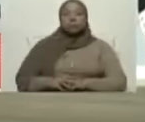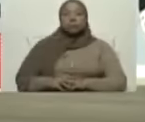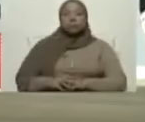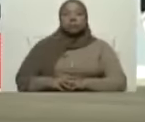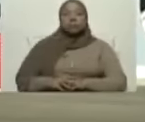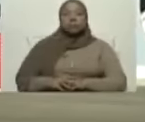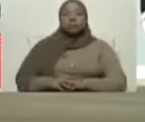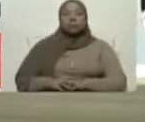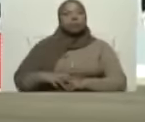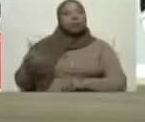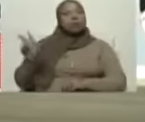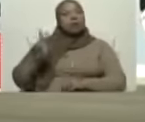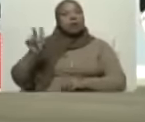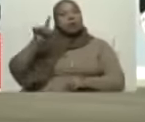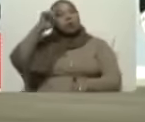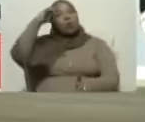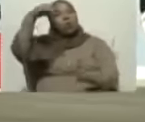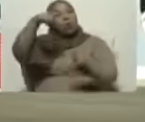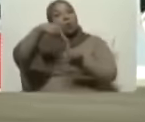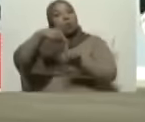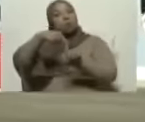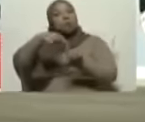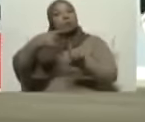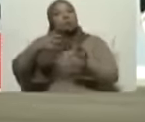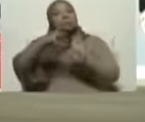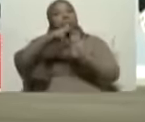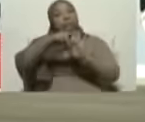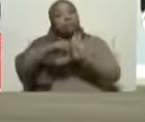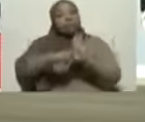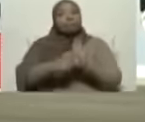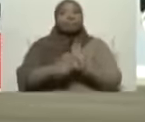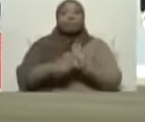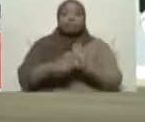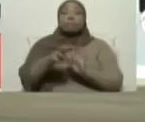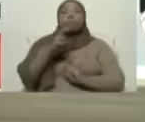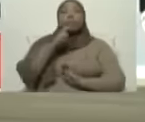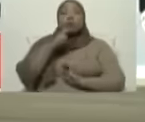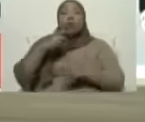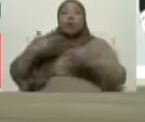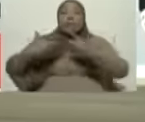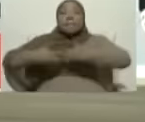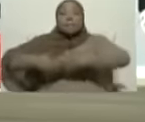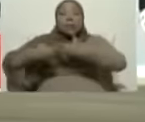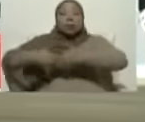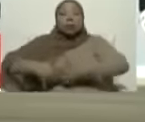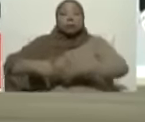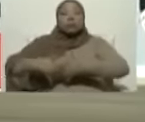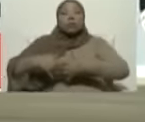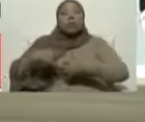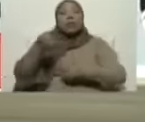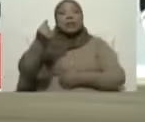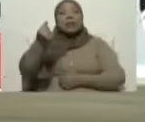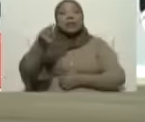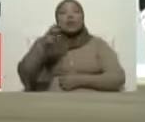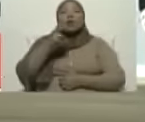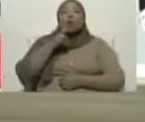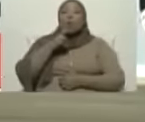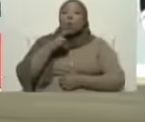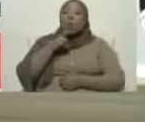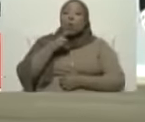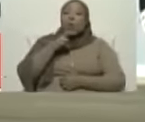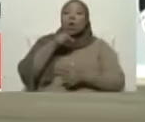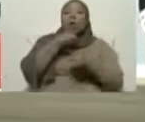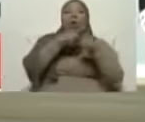ha sido objeto del robo indiscriminado de empresas, sus reservas de oro y